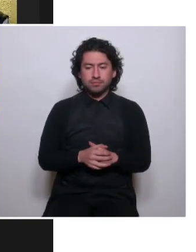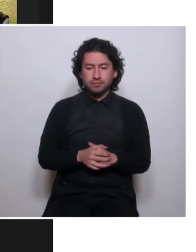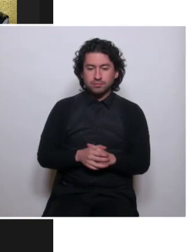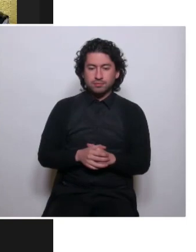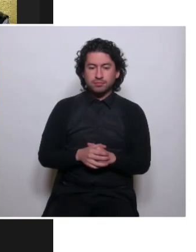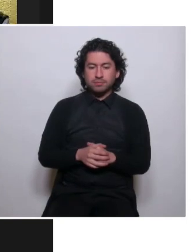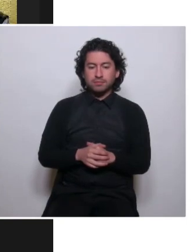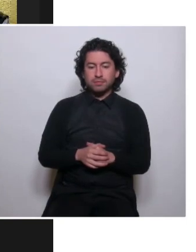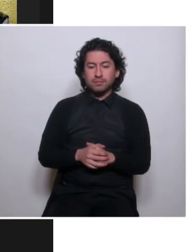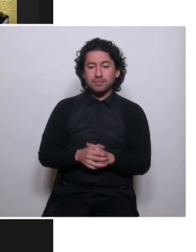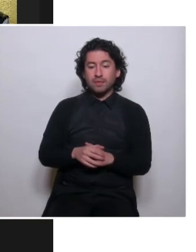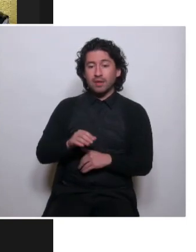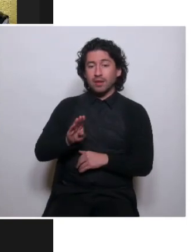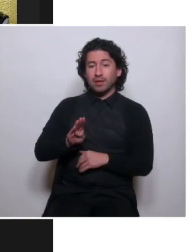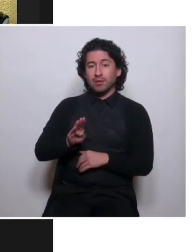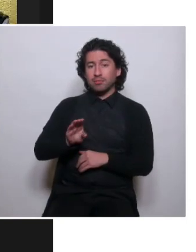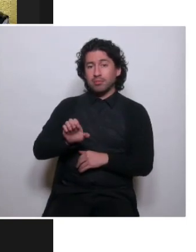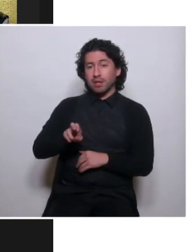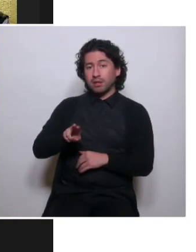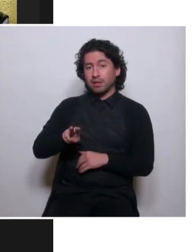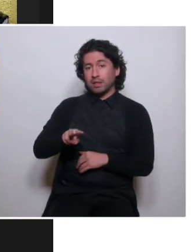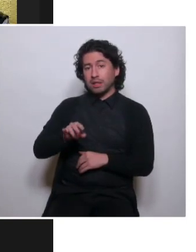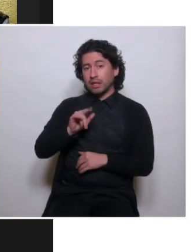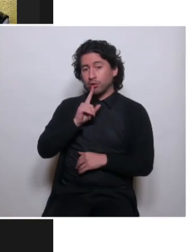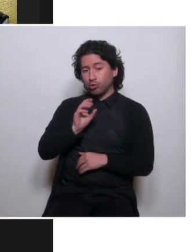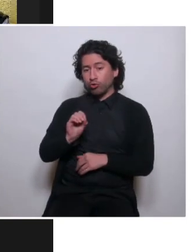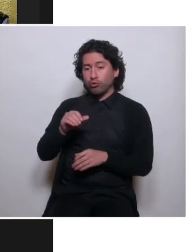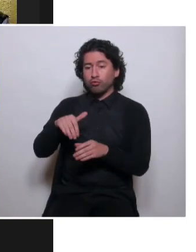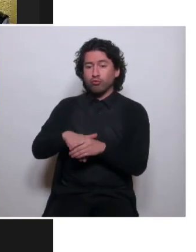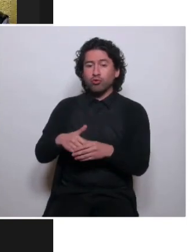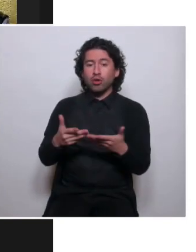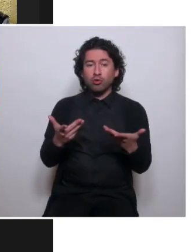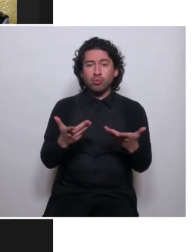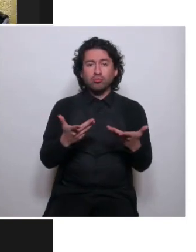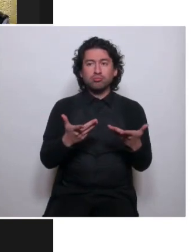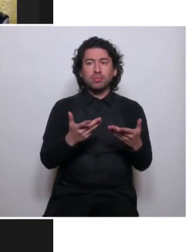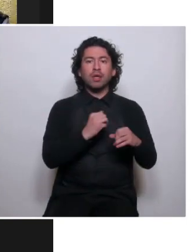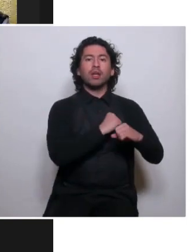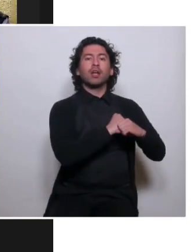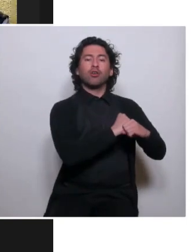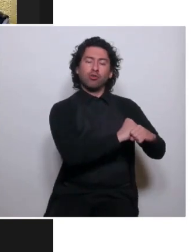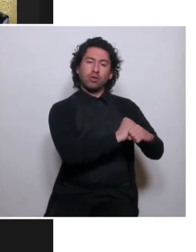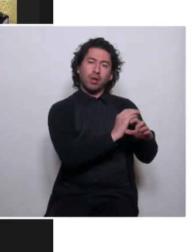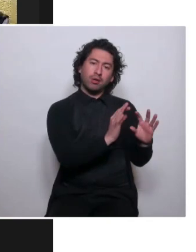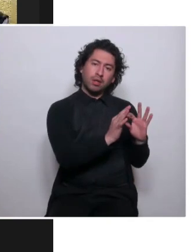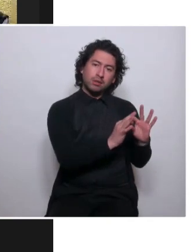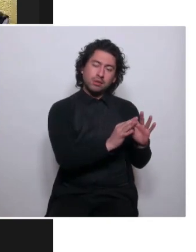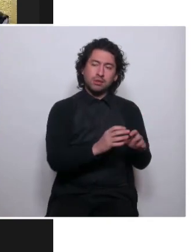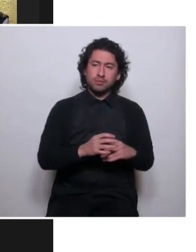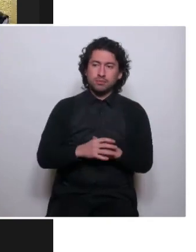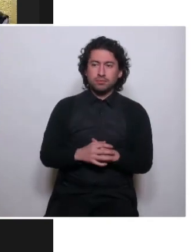Y señor Benito Baranda, ¿cómo vota? En contra, señor secretario, gracias.